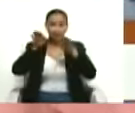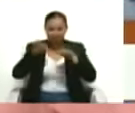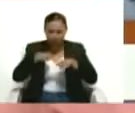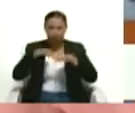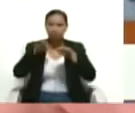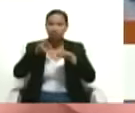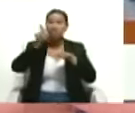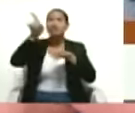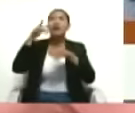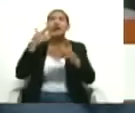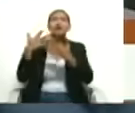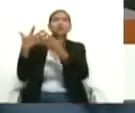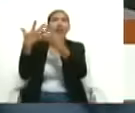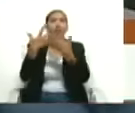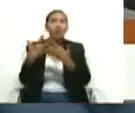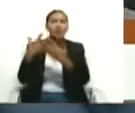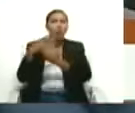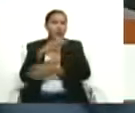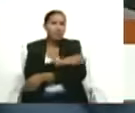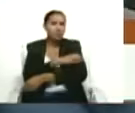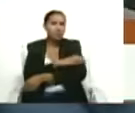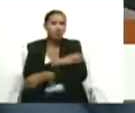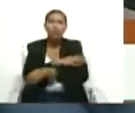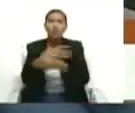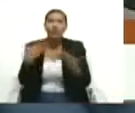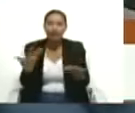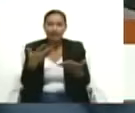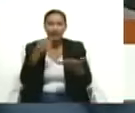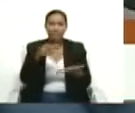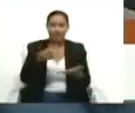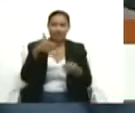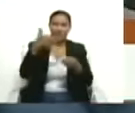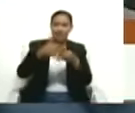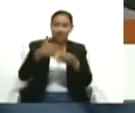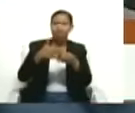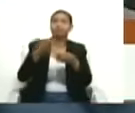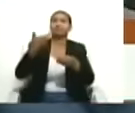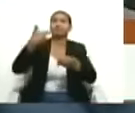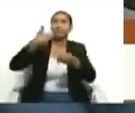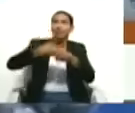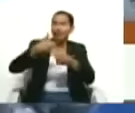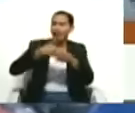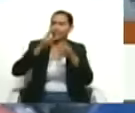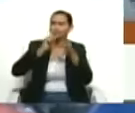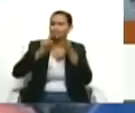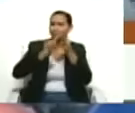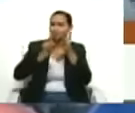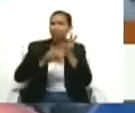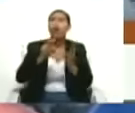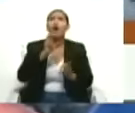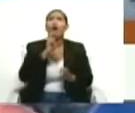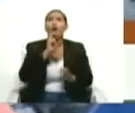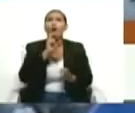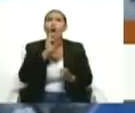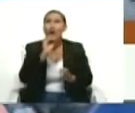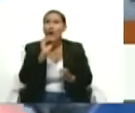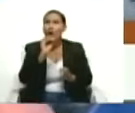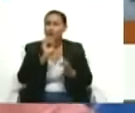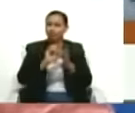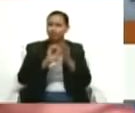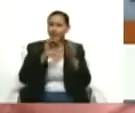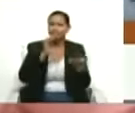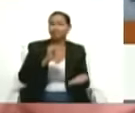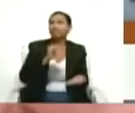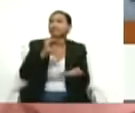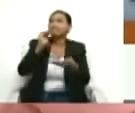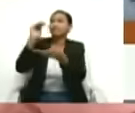Para que entregue el Esequibo, para que entregue el petróleo, el gas, el oro, la bauxita, los diamantes. Y para que